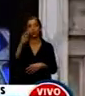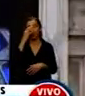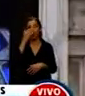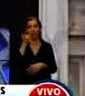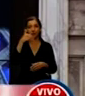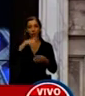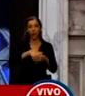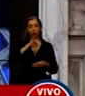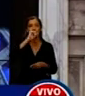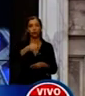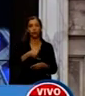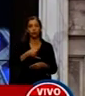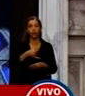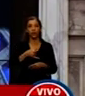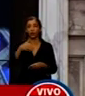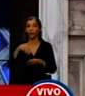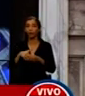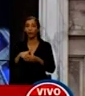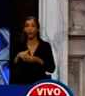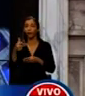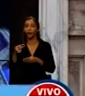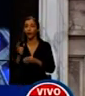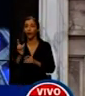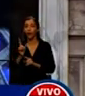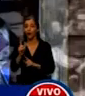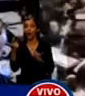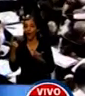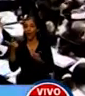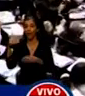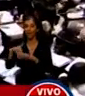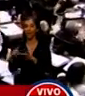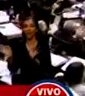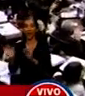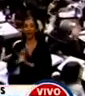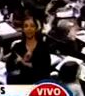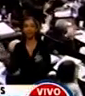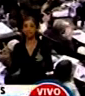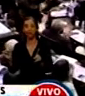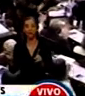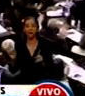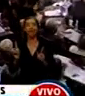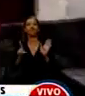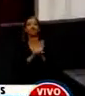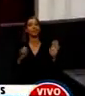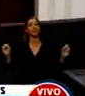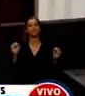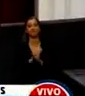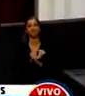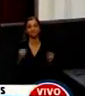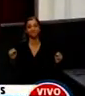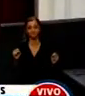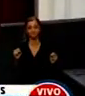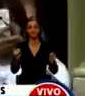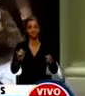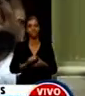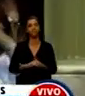viene a el tema del trabajo, por ahí los papás tienen que pedirse una licencia y es casi siempre sin goce de haberes, o